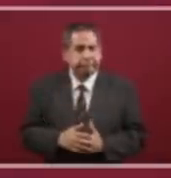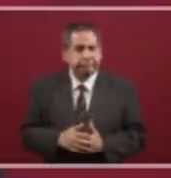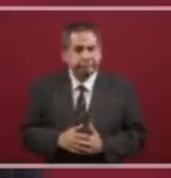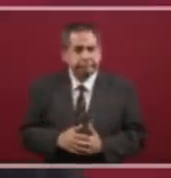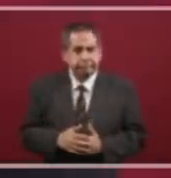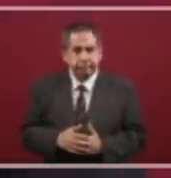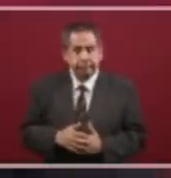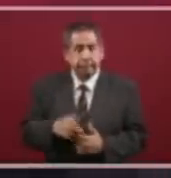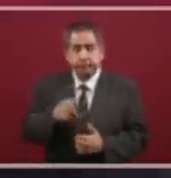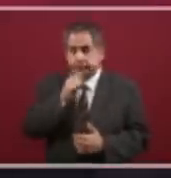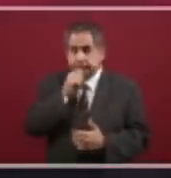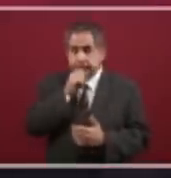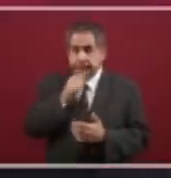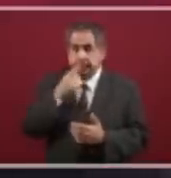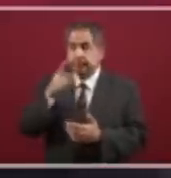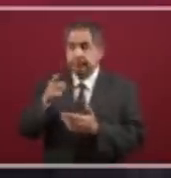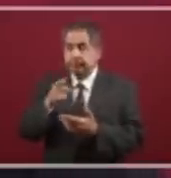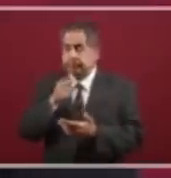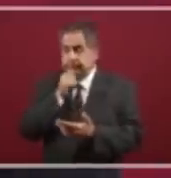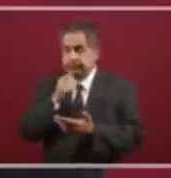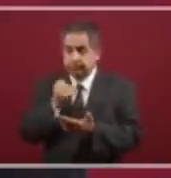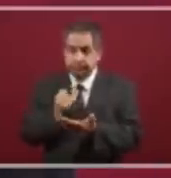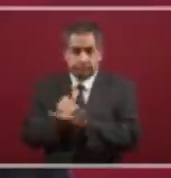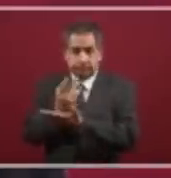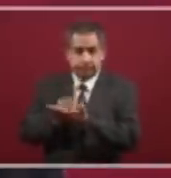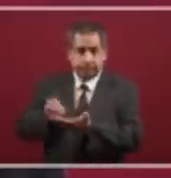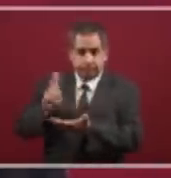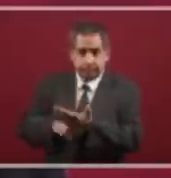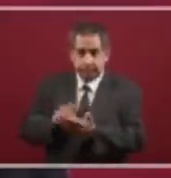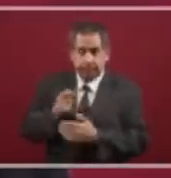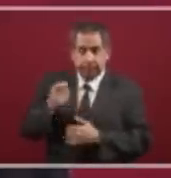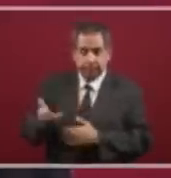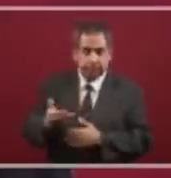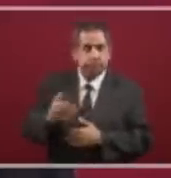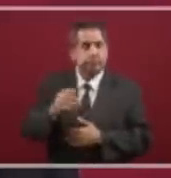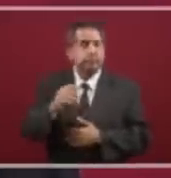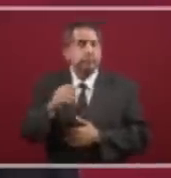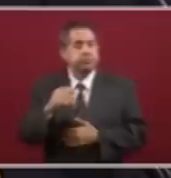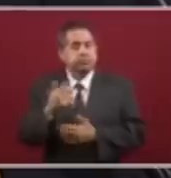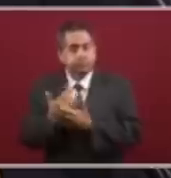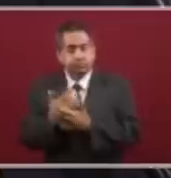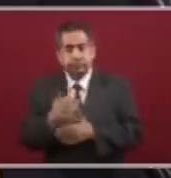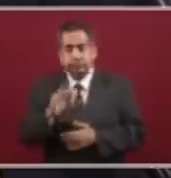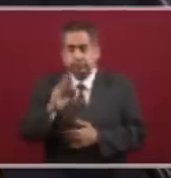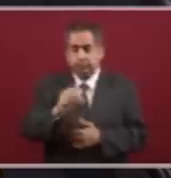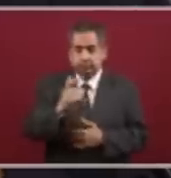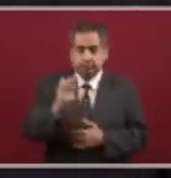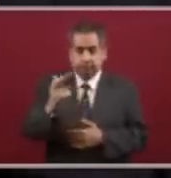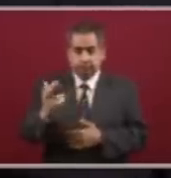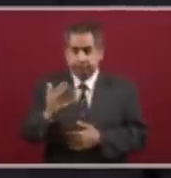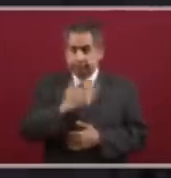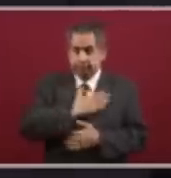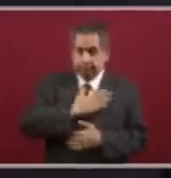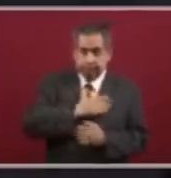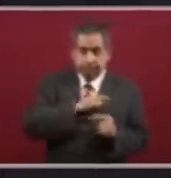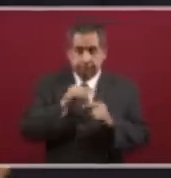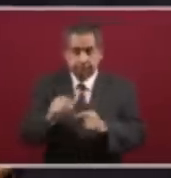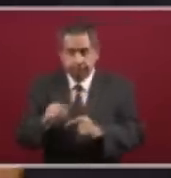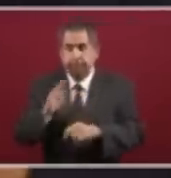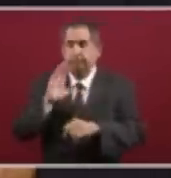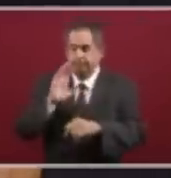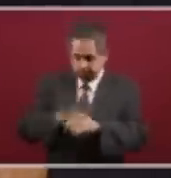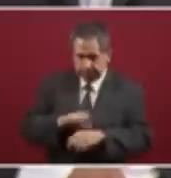ratifica al momento que la fiscalía llame a la ratificación se van a